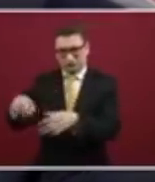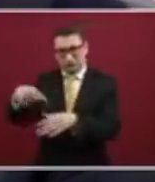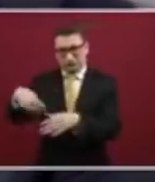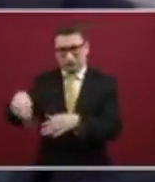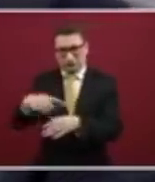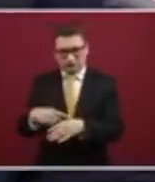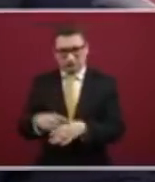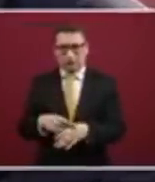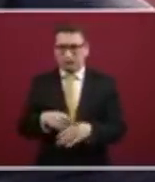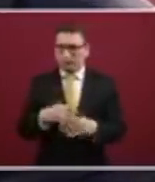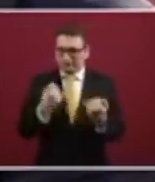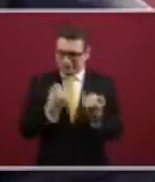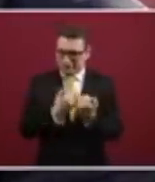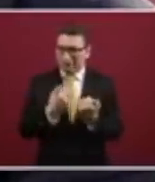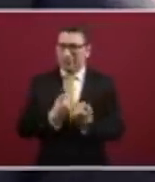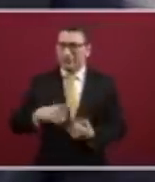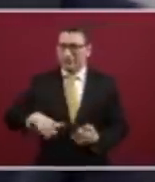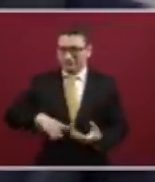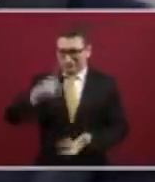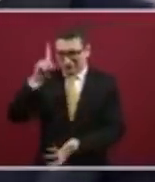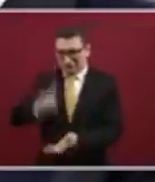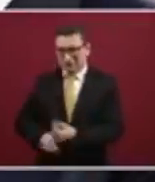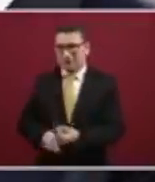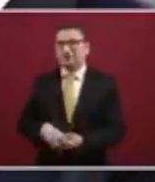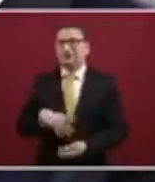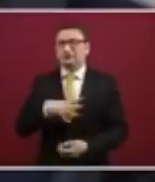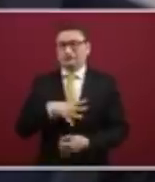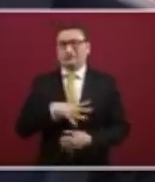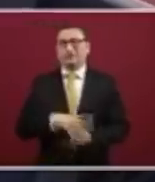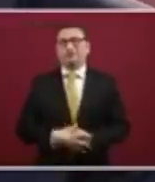No crean, adentro del gobierno,